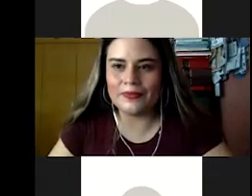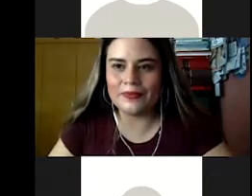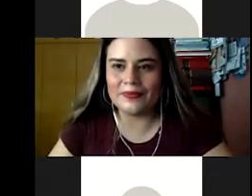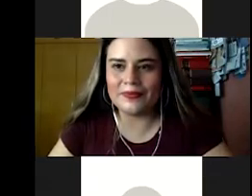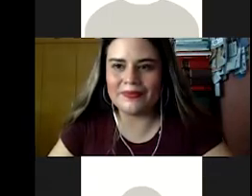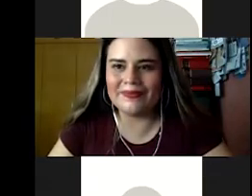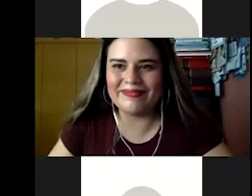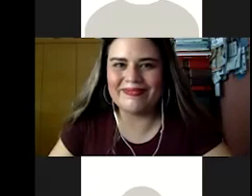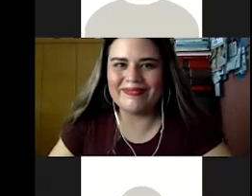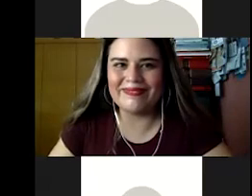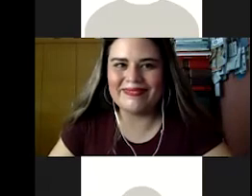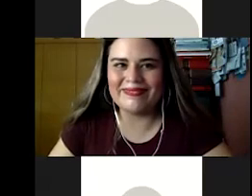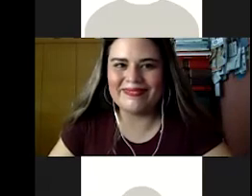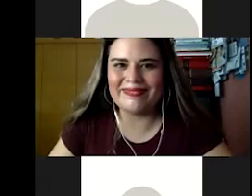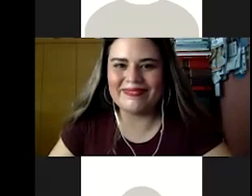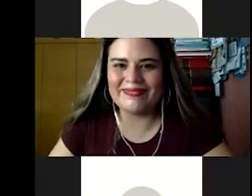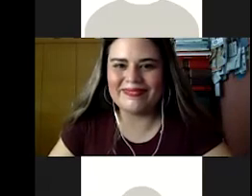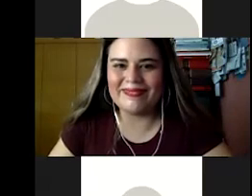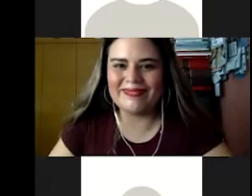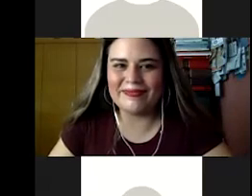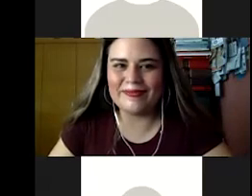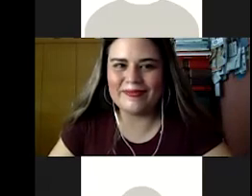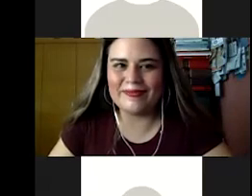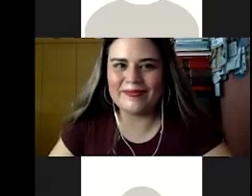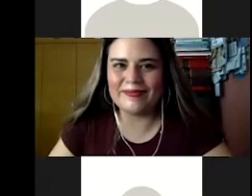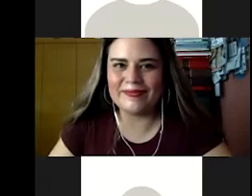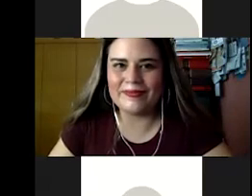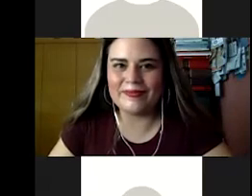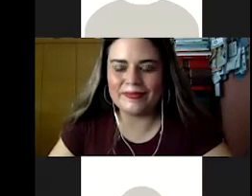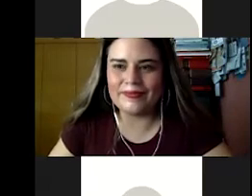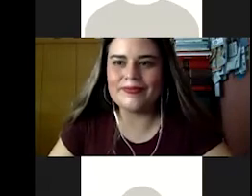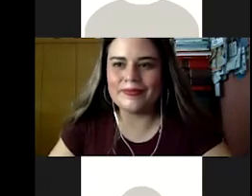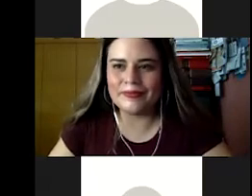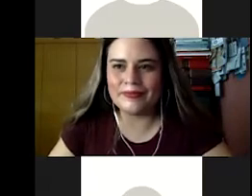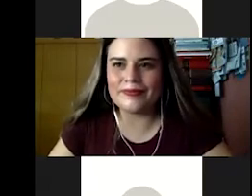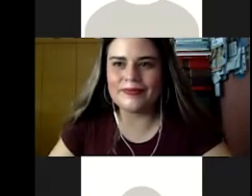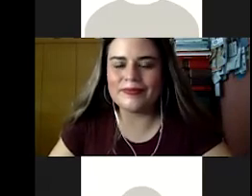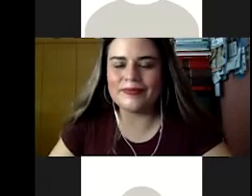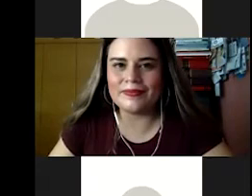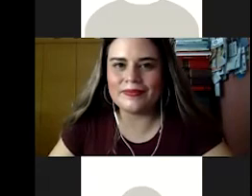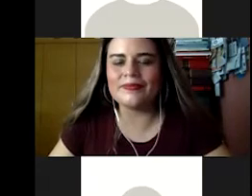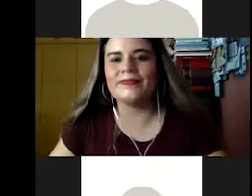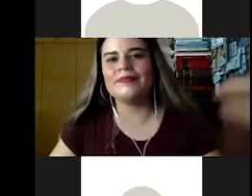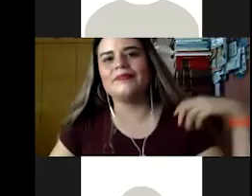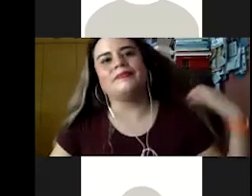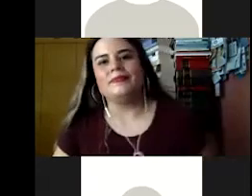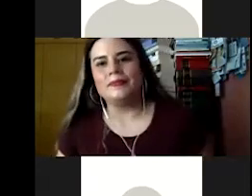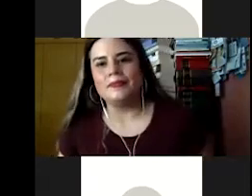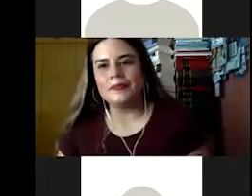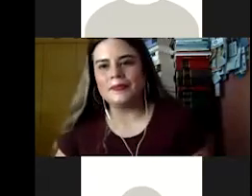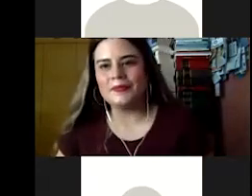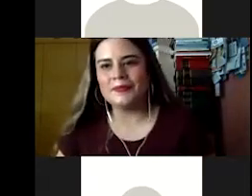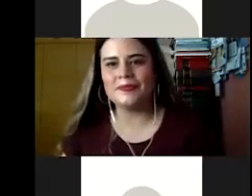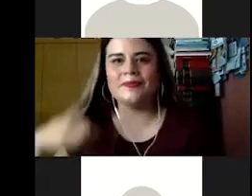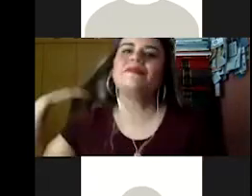de Electricidad, ¿no? Que utiliza carbón y diésel para producir esto. Que la belleza de un lugar, o sea, te habla